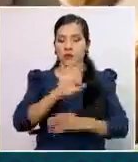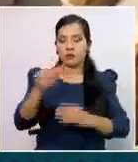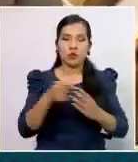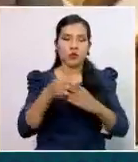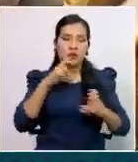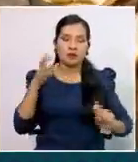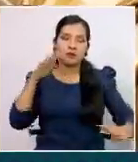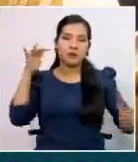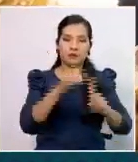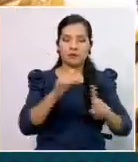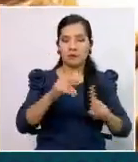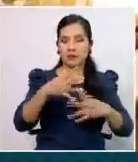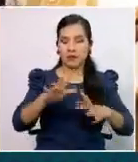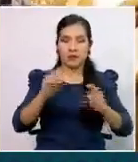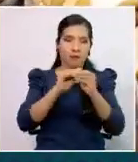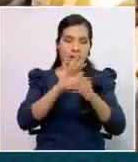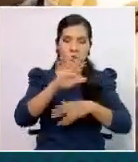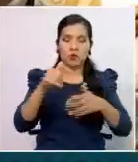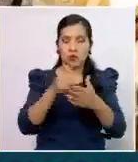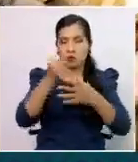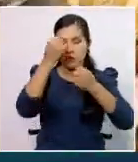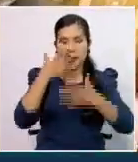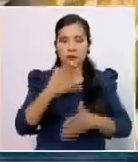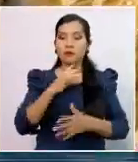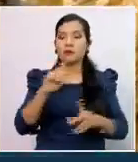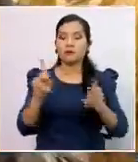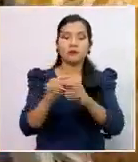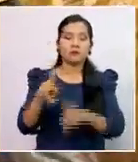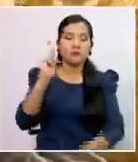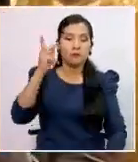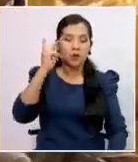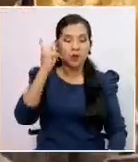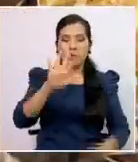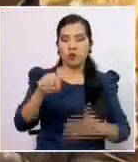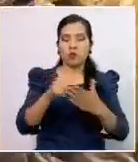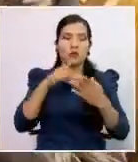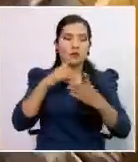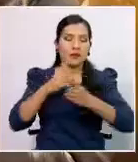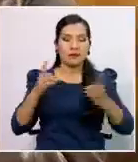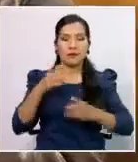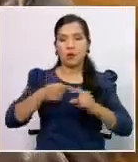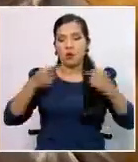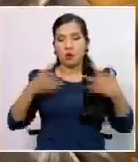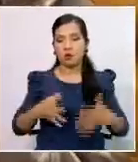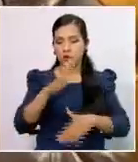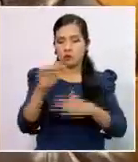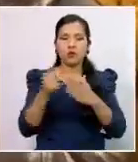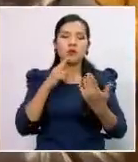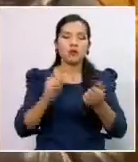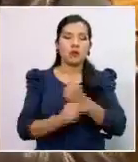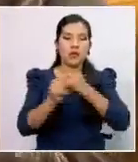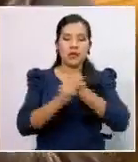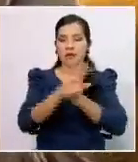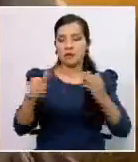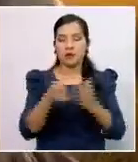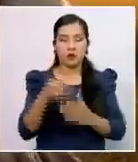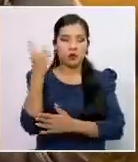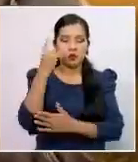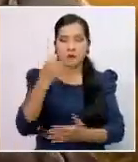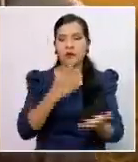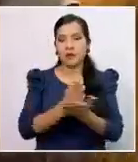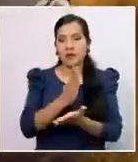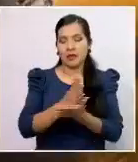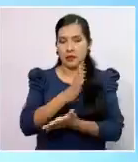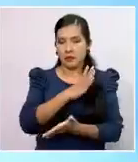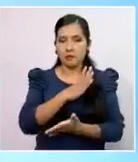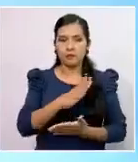terrorismo, por lo que, al contrario de lo denunciado por algunos políticos de oposición, el proyecto garantiza los derechos de los bolivianos, complementó.